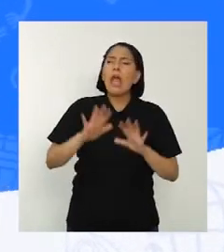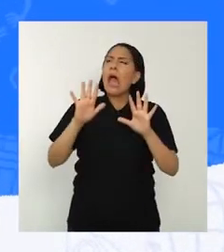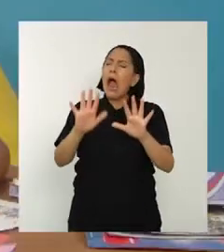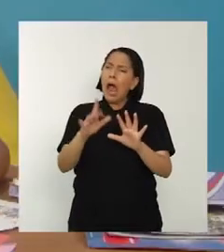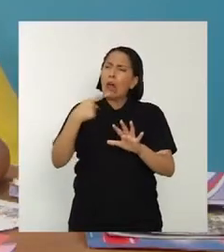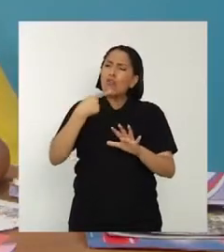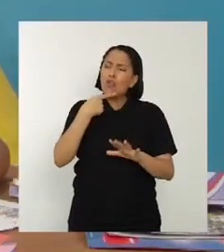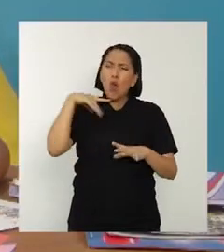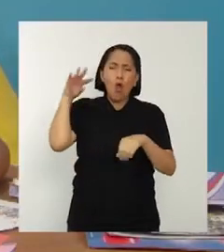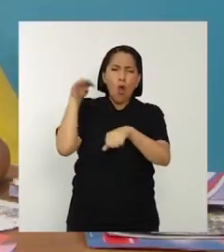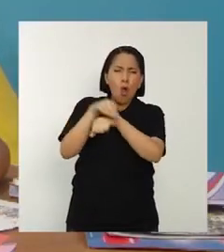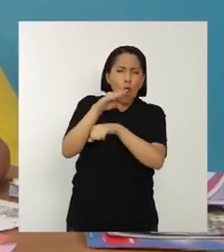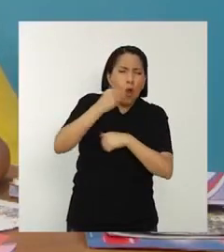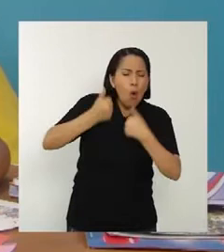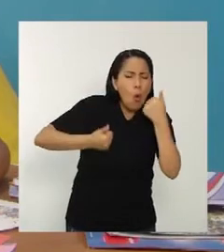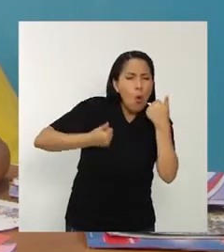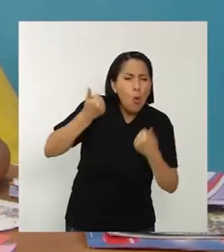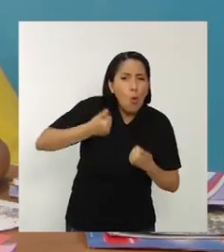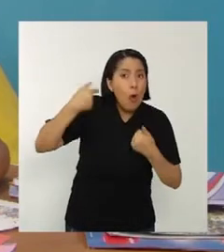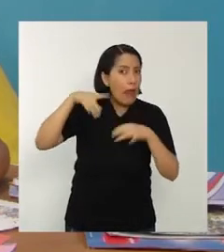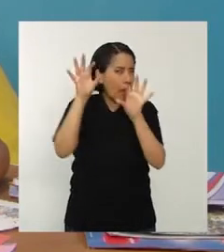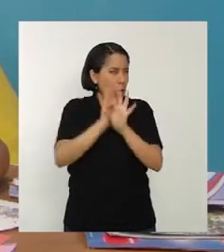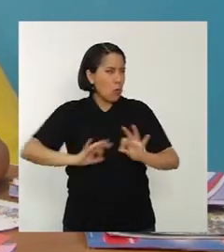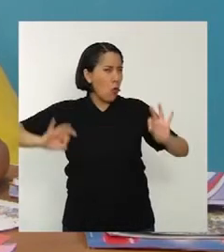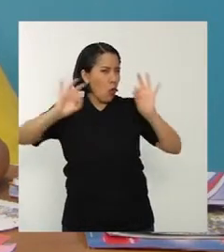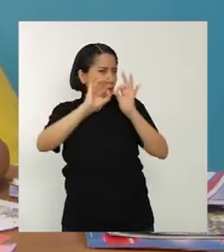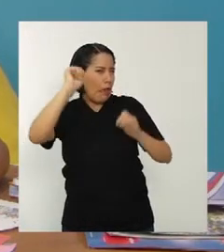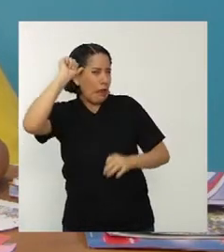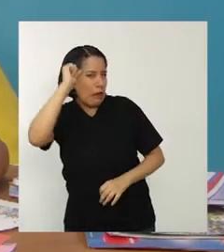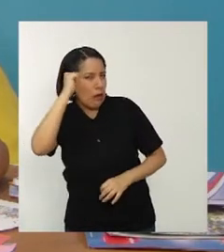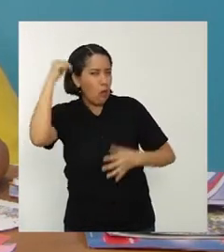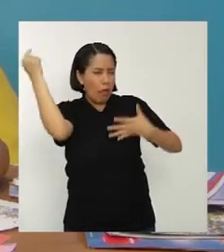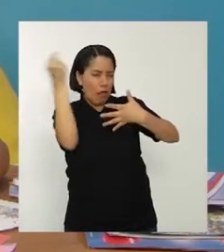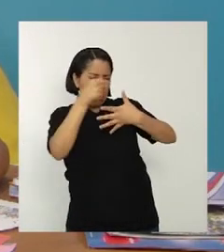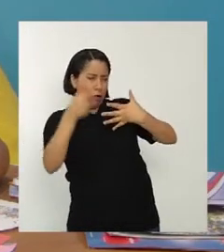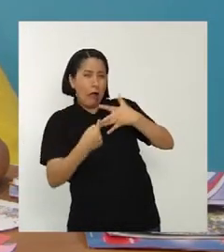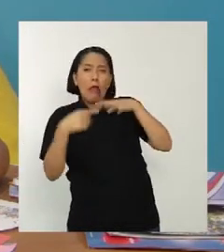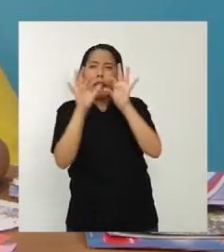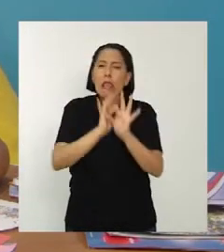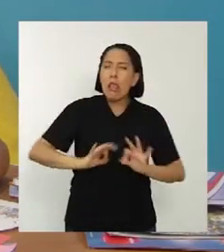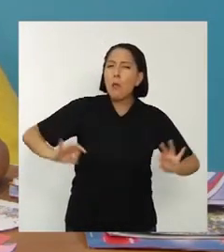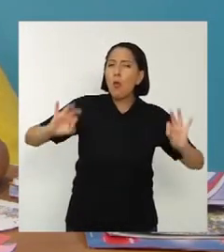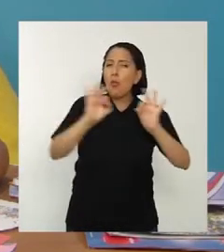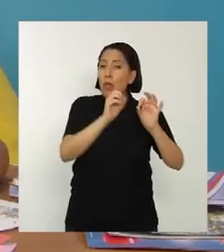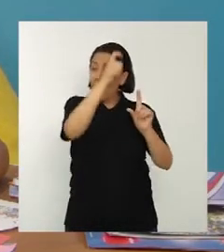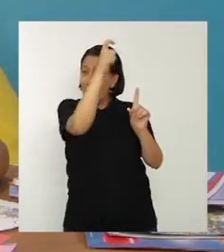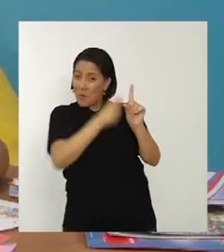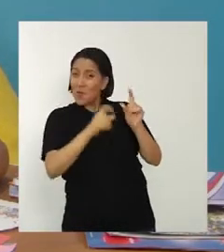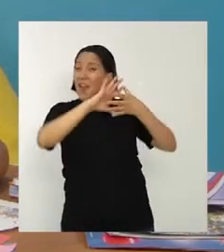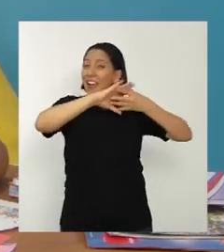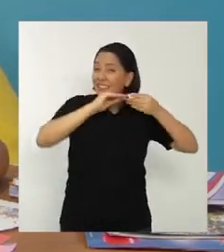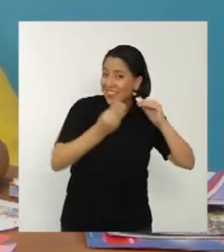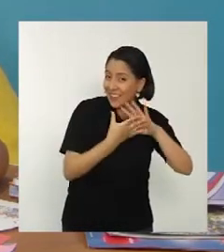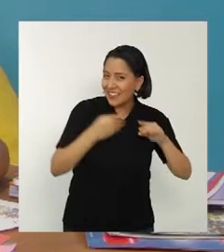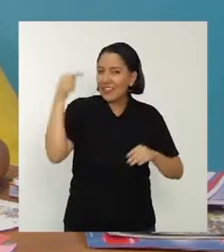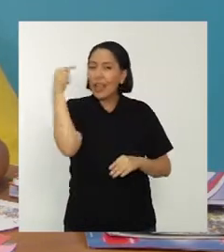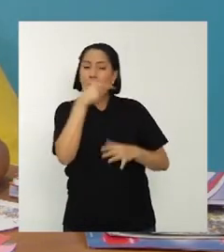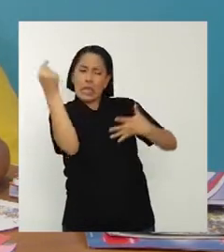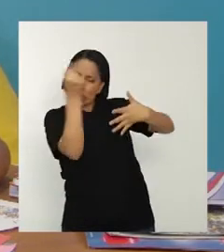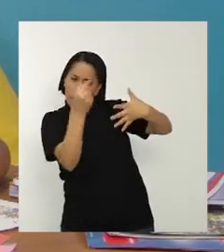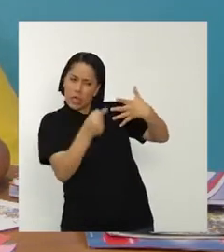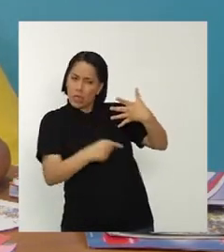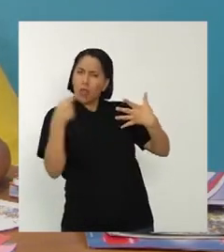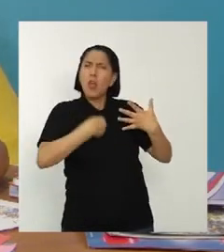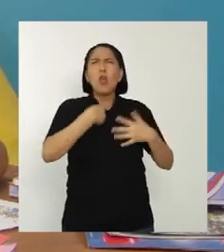aspectos. Entonces, como recomendación, creo que es importante recordar las características principales de los personajes de nuestra historia. Y a